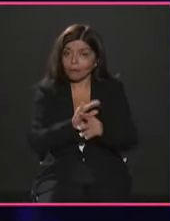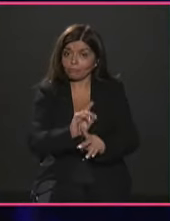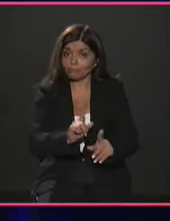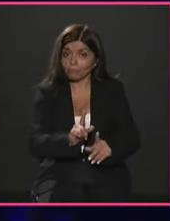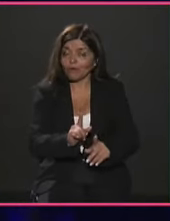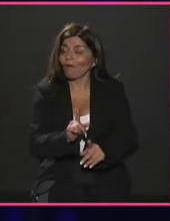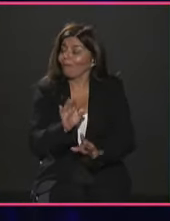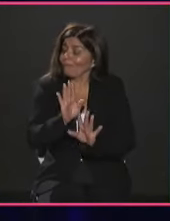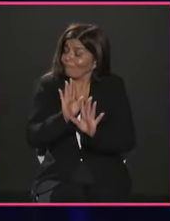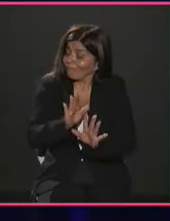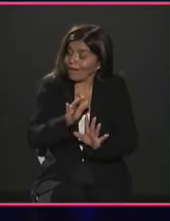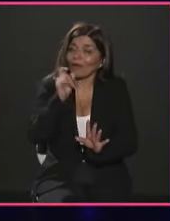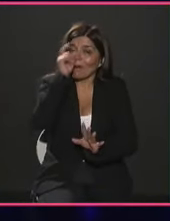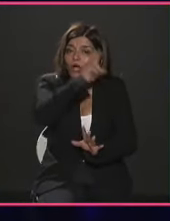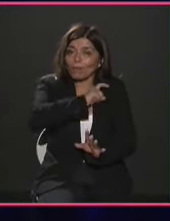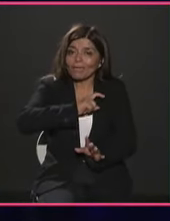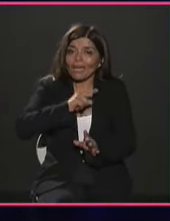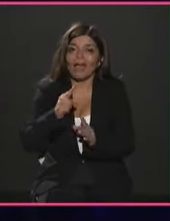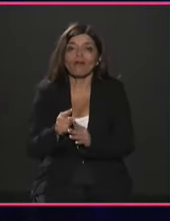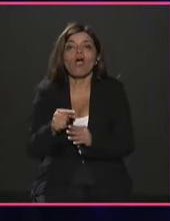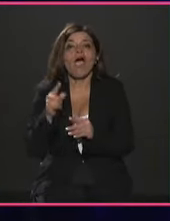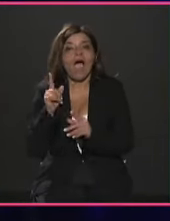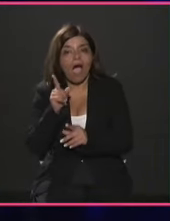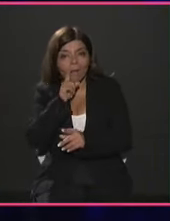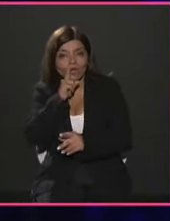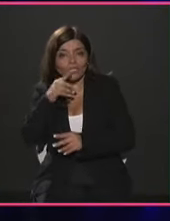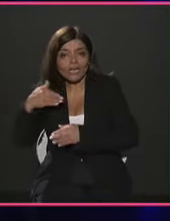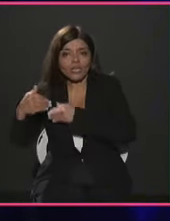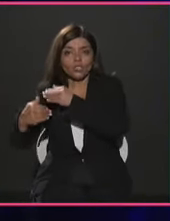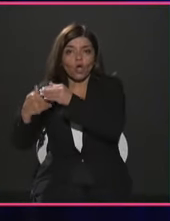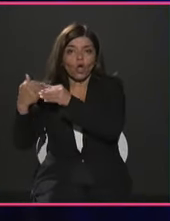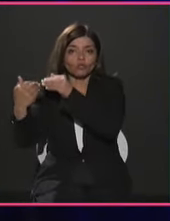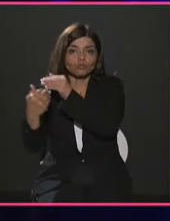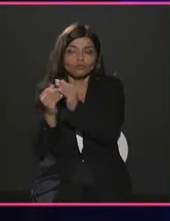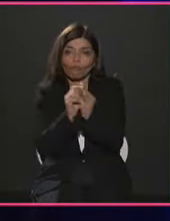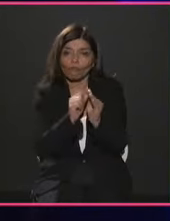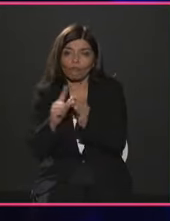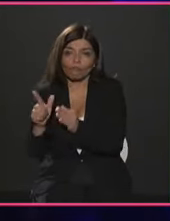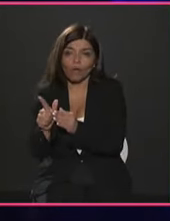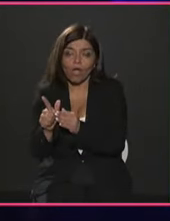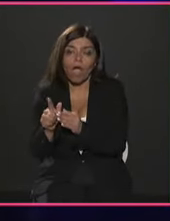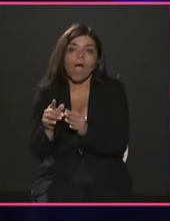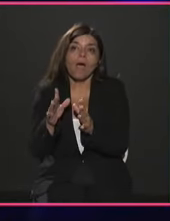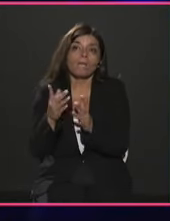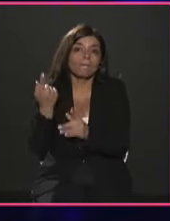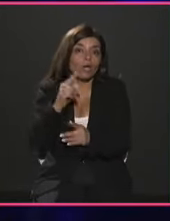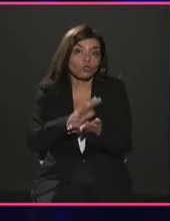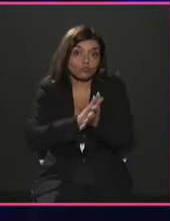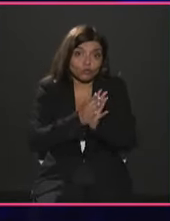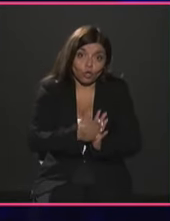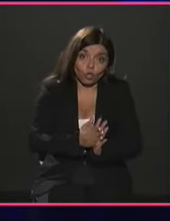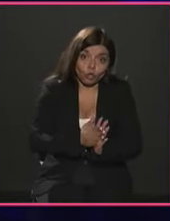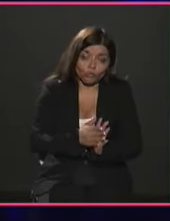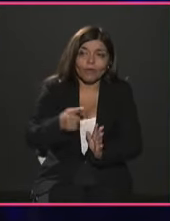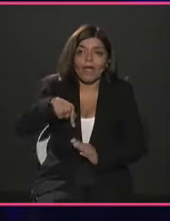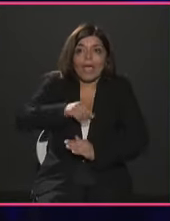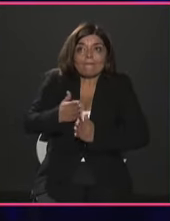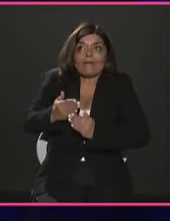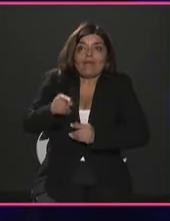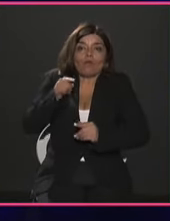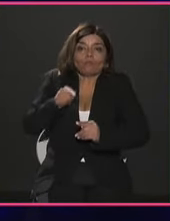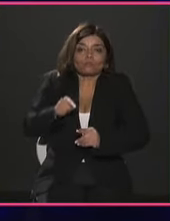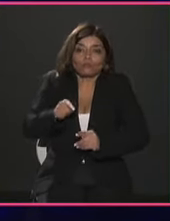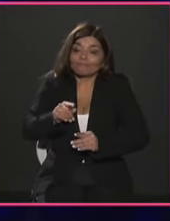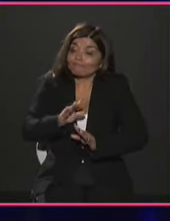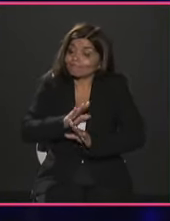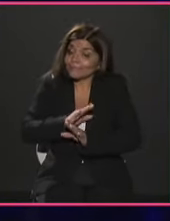algunas partes en gran parte del aspecto no ha sido tan maravilloso hasta ahora como hamos esperado